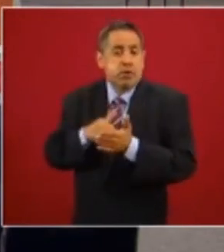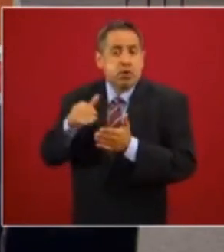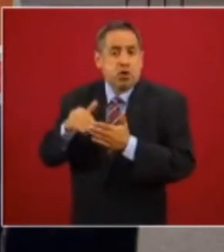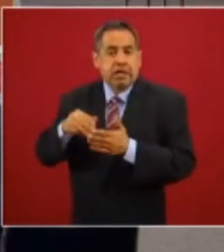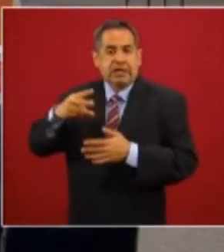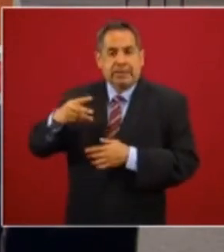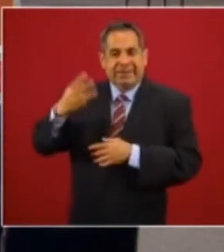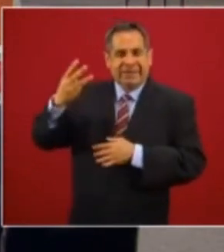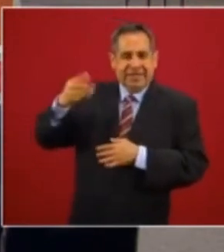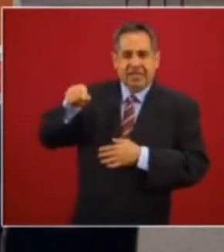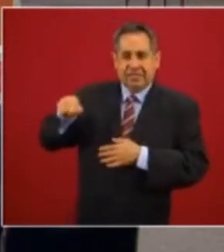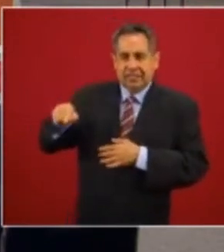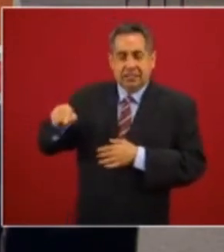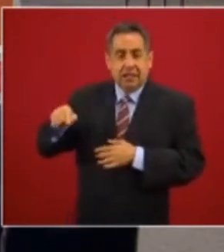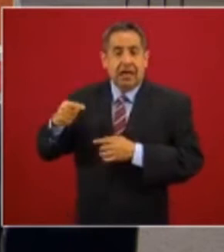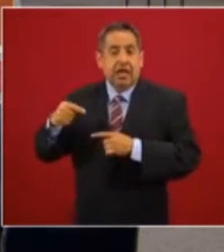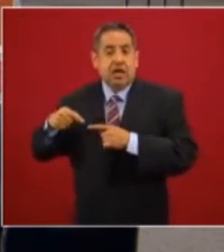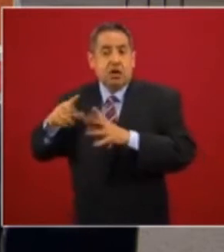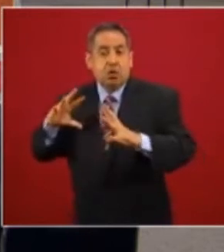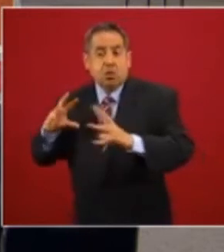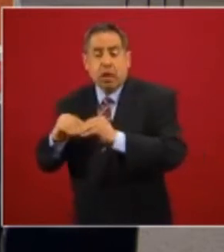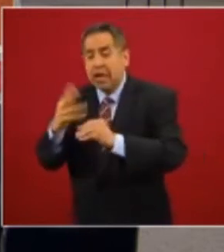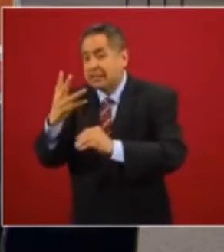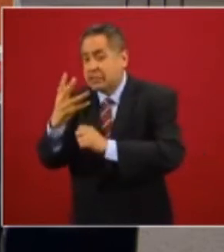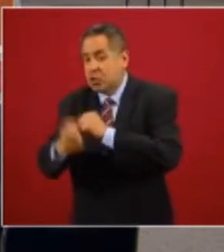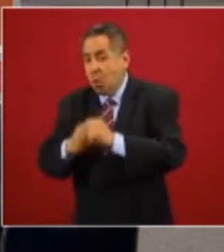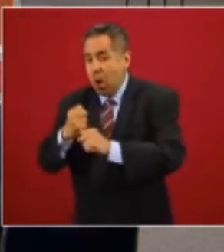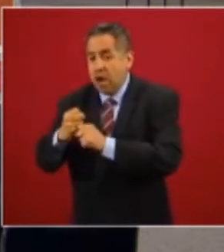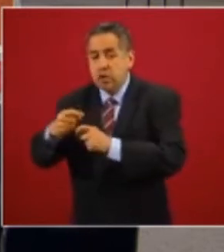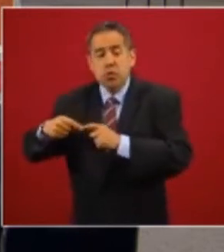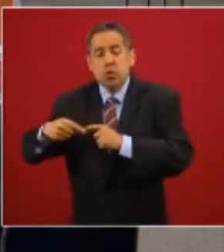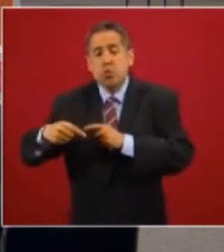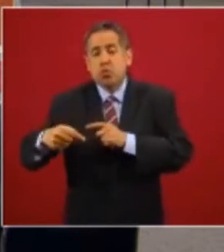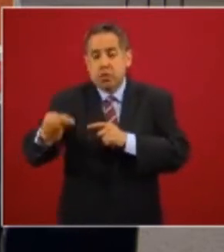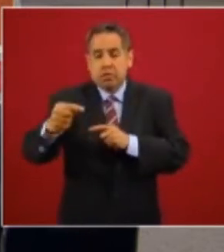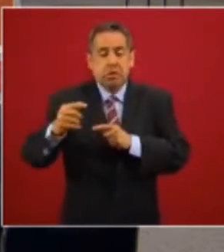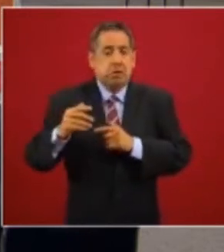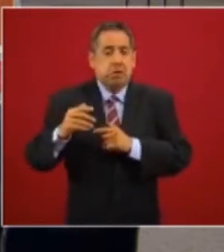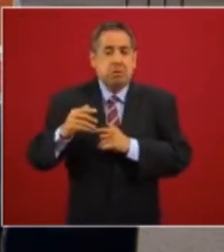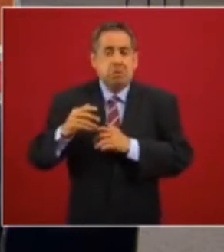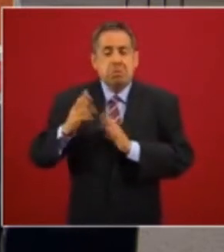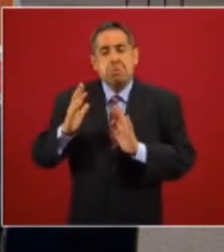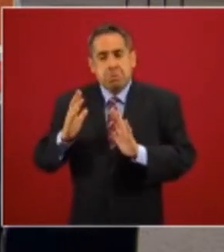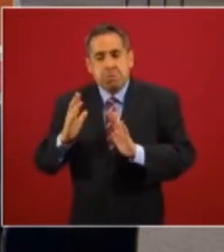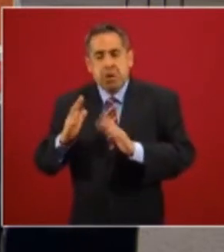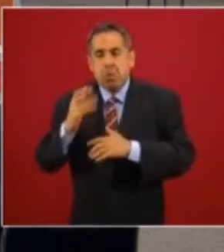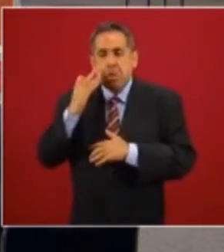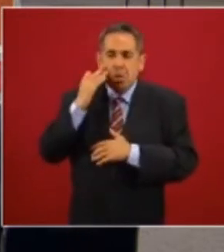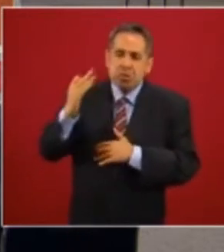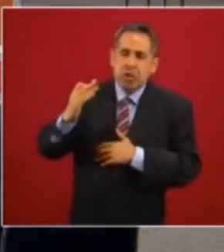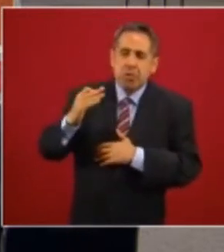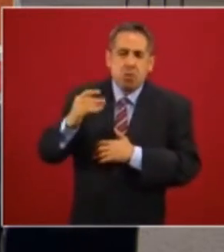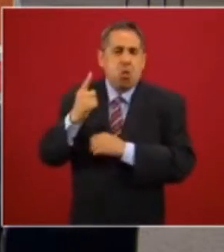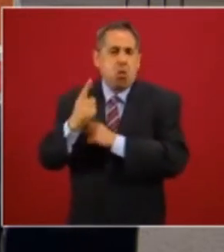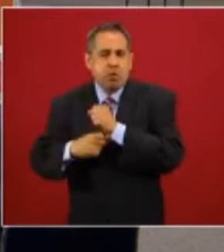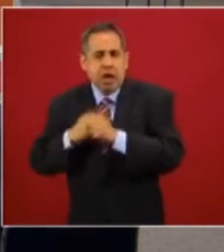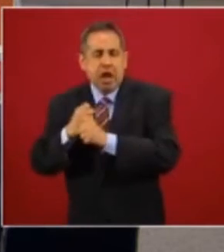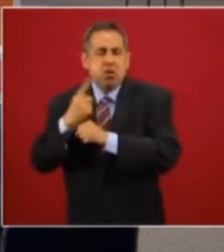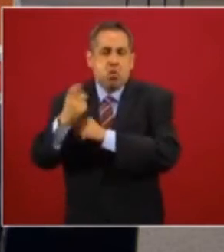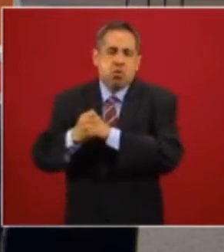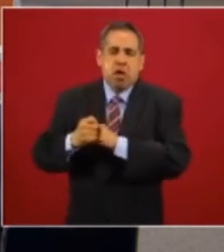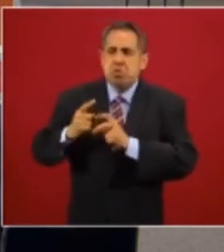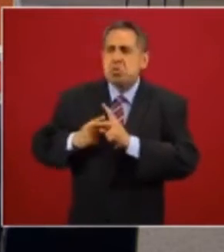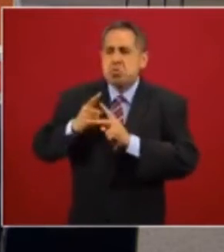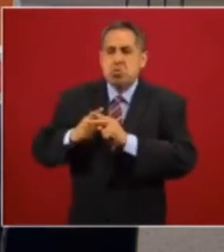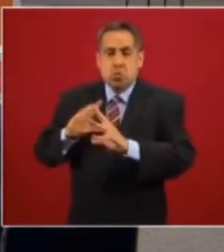metros cúbicos en 5 años. O sea, no hay, hay promedios de referencia anual.